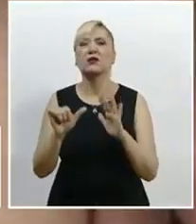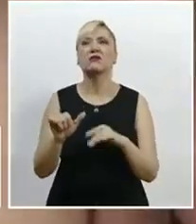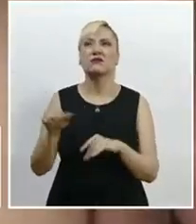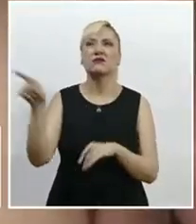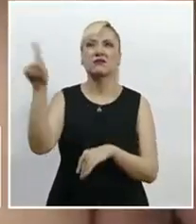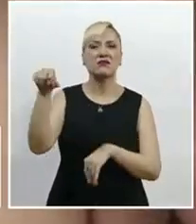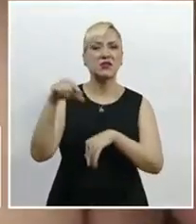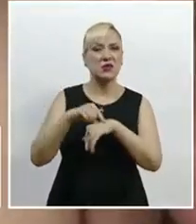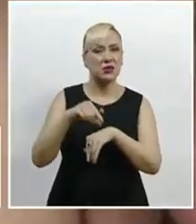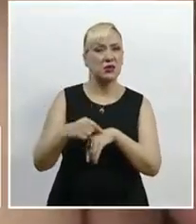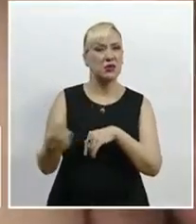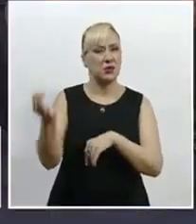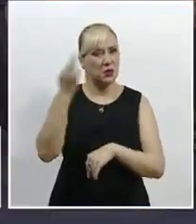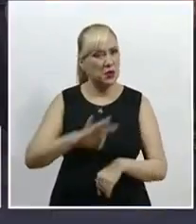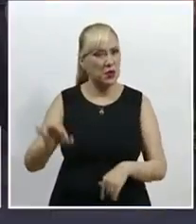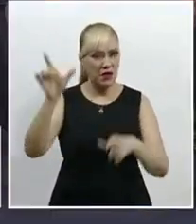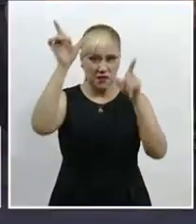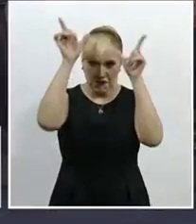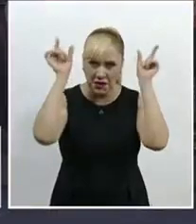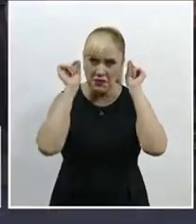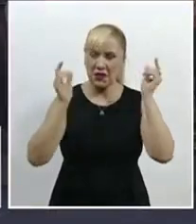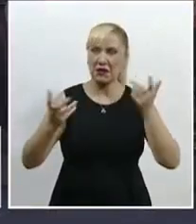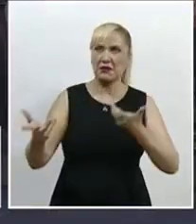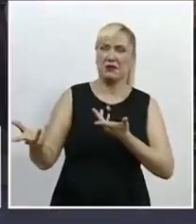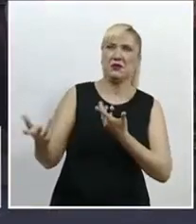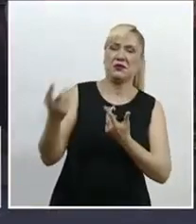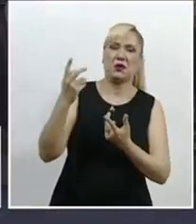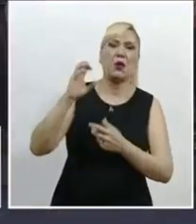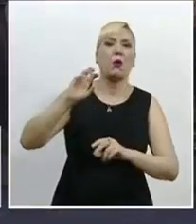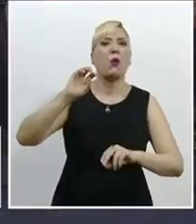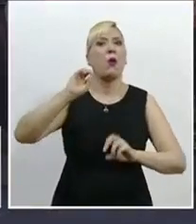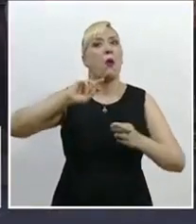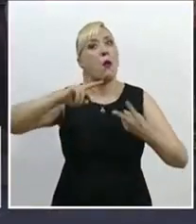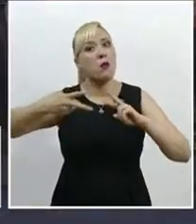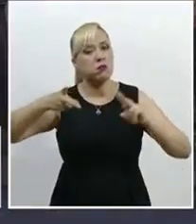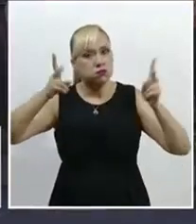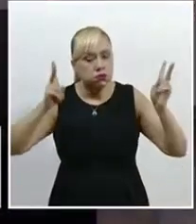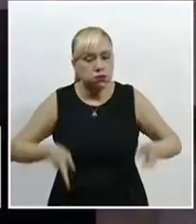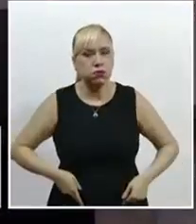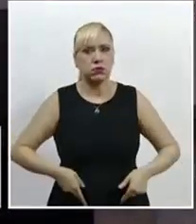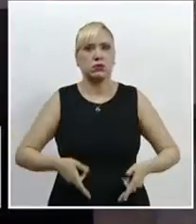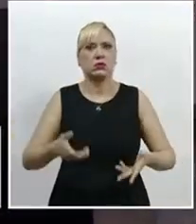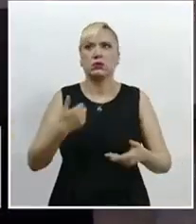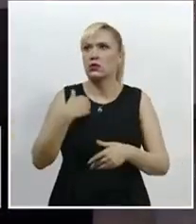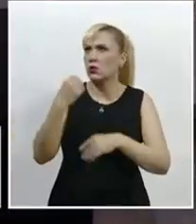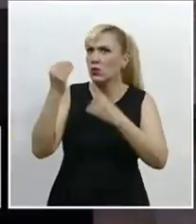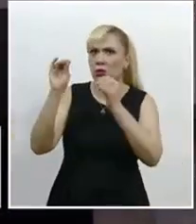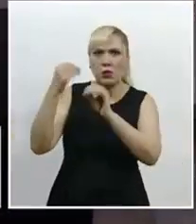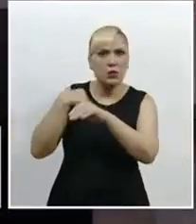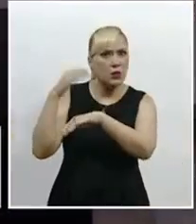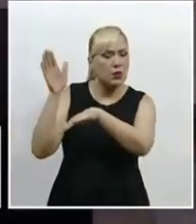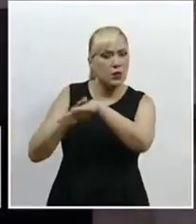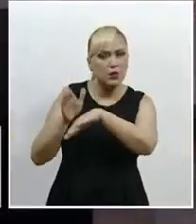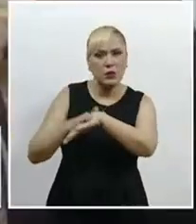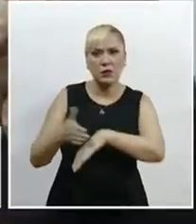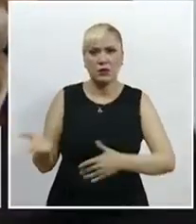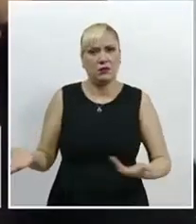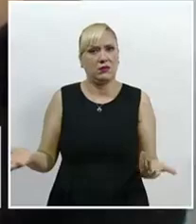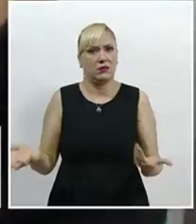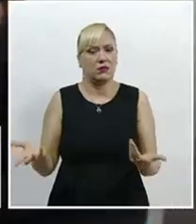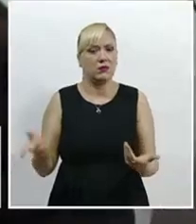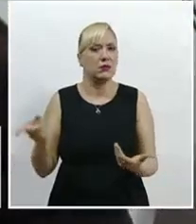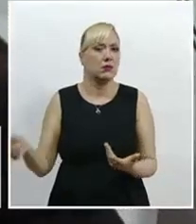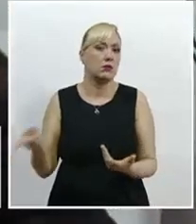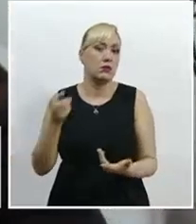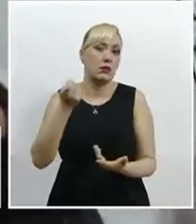del personal de salud. En 2021, la Suprema Corte resolvió un caso de esterilización no consentida. Se determinó que la víctima no